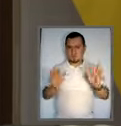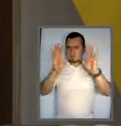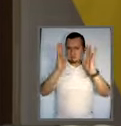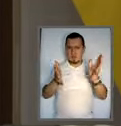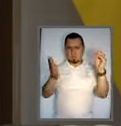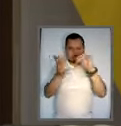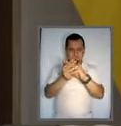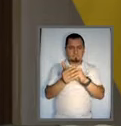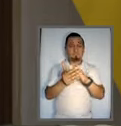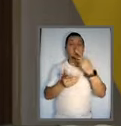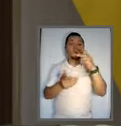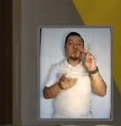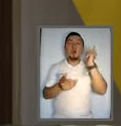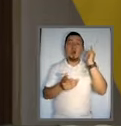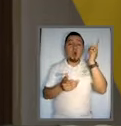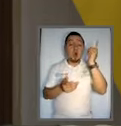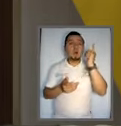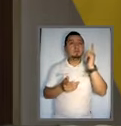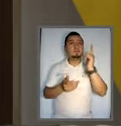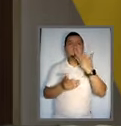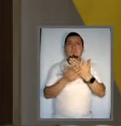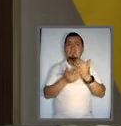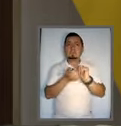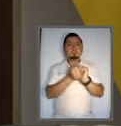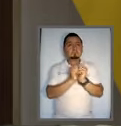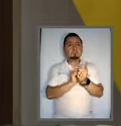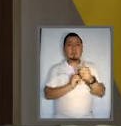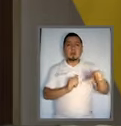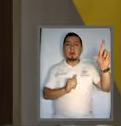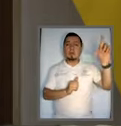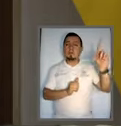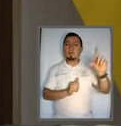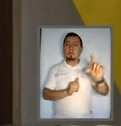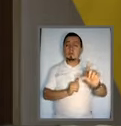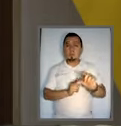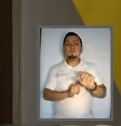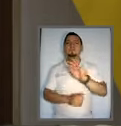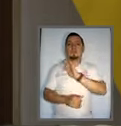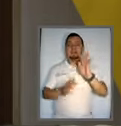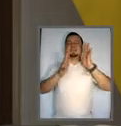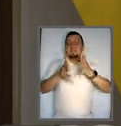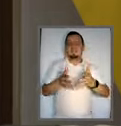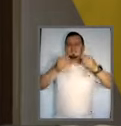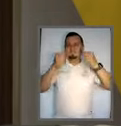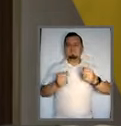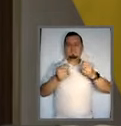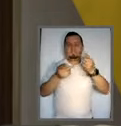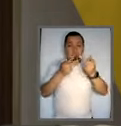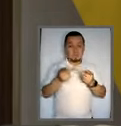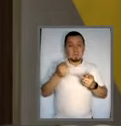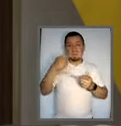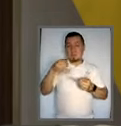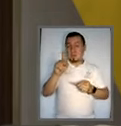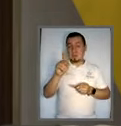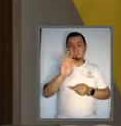calendario, y confiamos en que las cosas vayan bien para entonces. Nos vamos a preparar para un escenario difícil, para un escenario